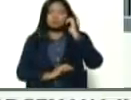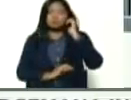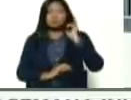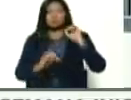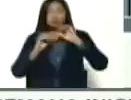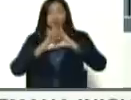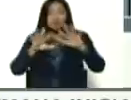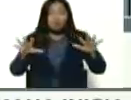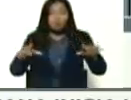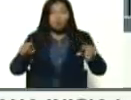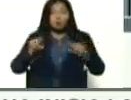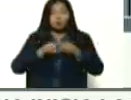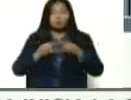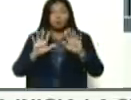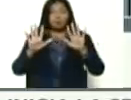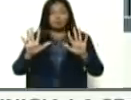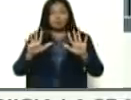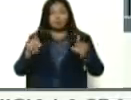por 10